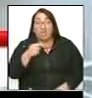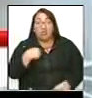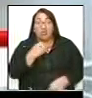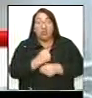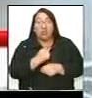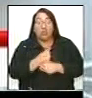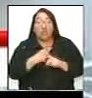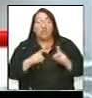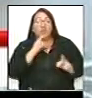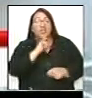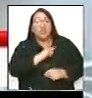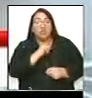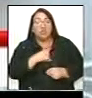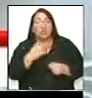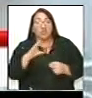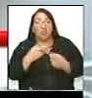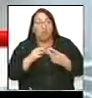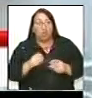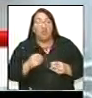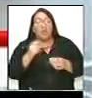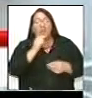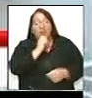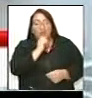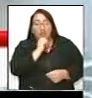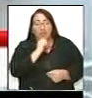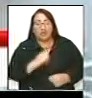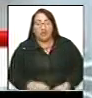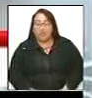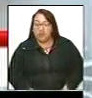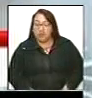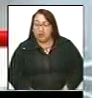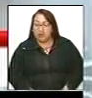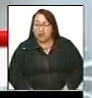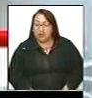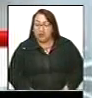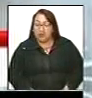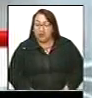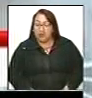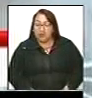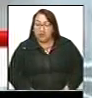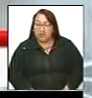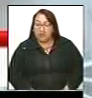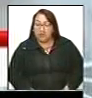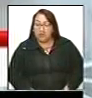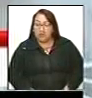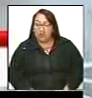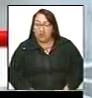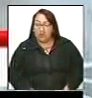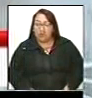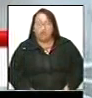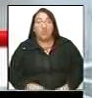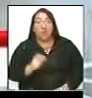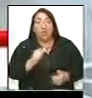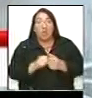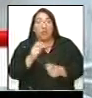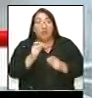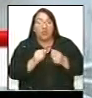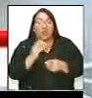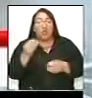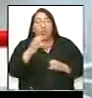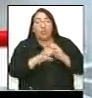con instituciones sean públicas privadas y de la sociedad civil y también como la cooperación